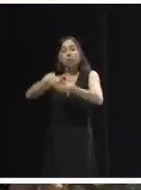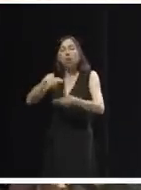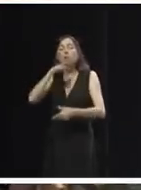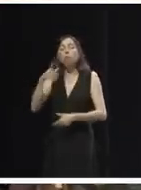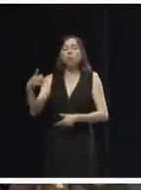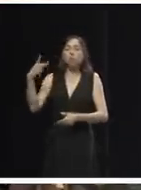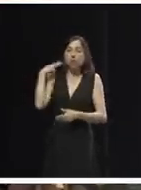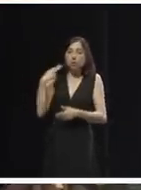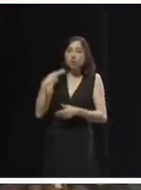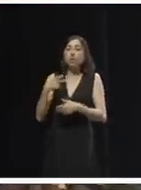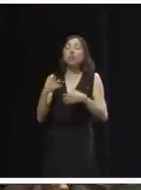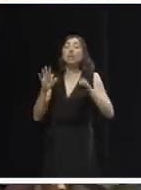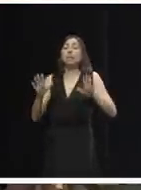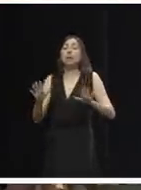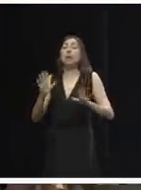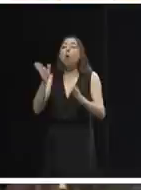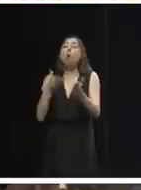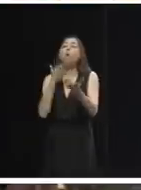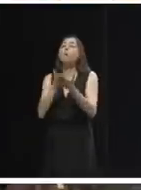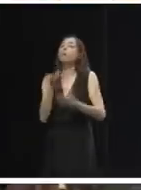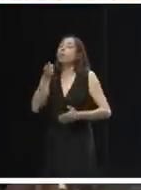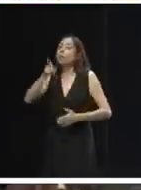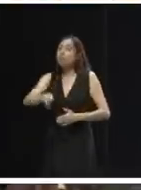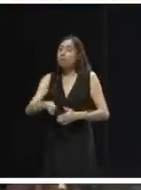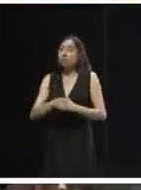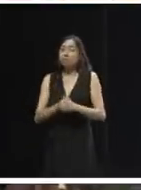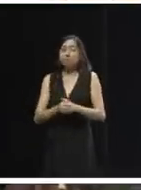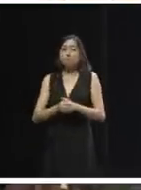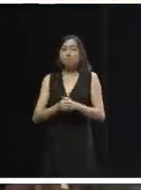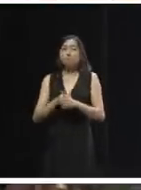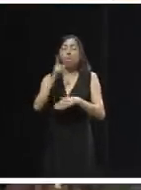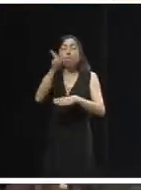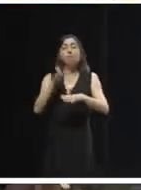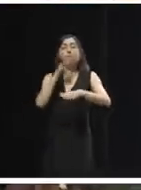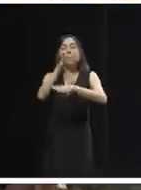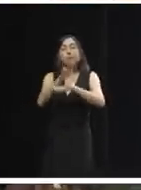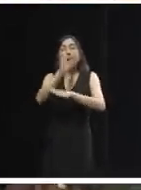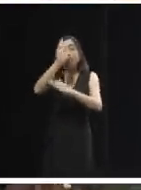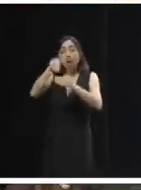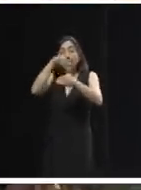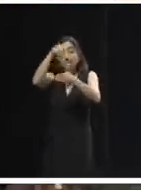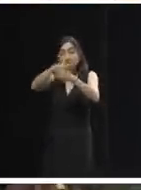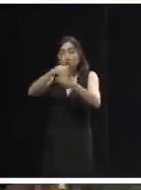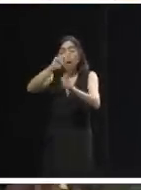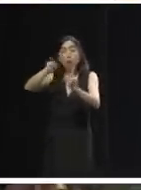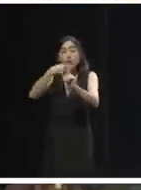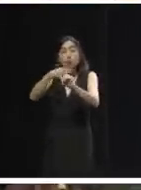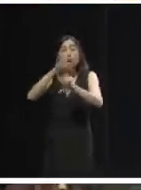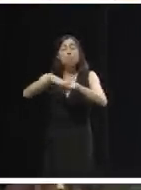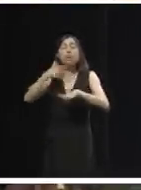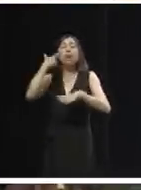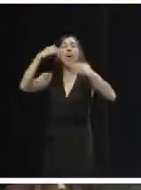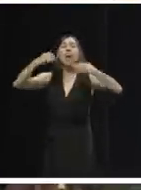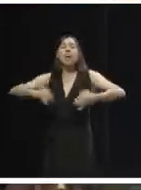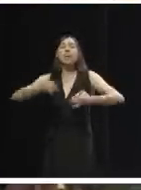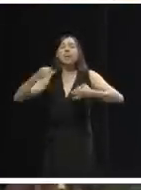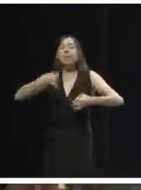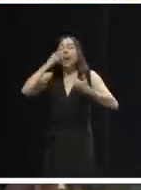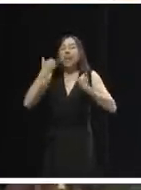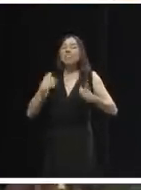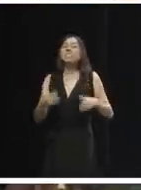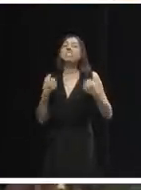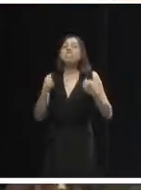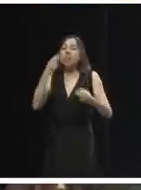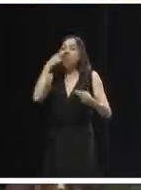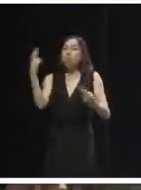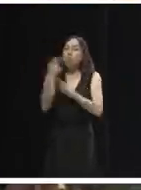Sumar. Pero os pido también que salgáis a votar a Sumar para garantizar la sanidad pública que está